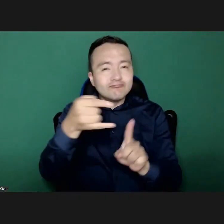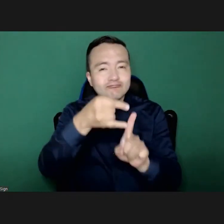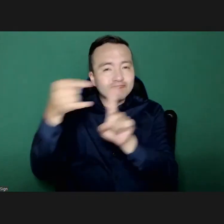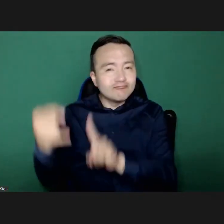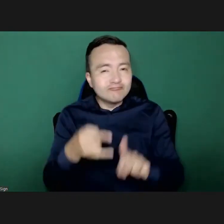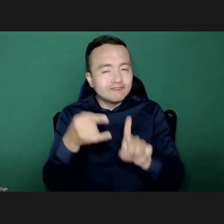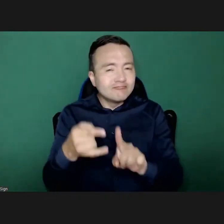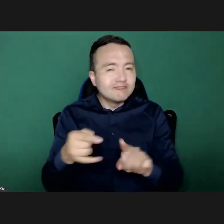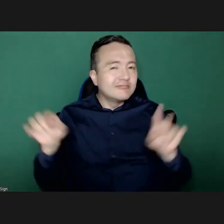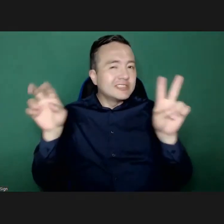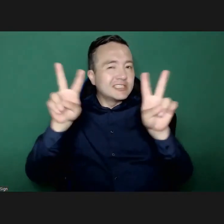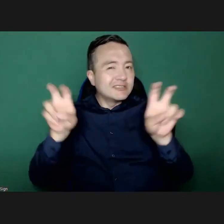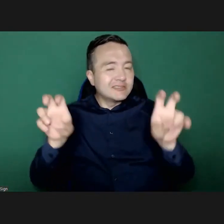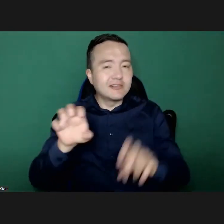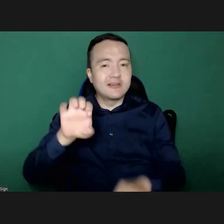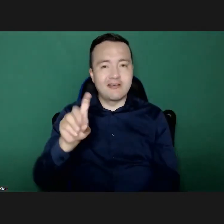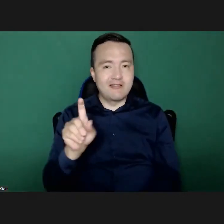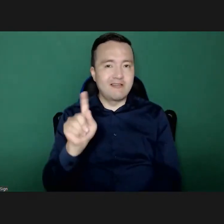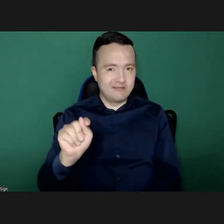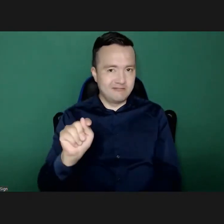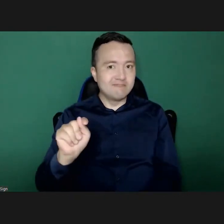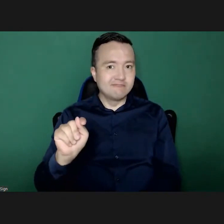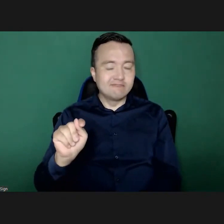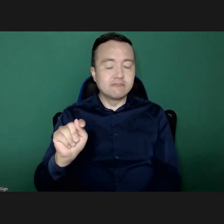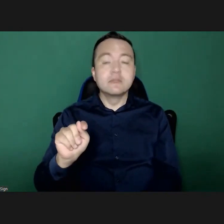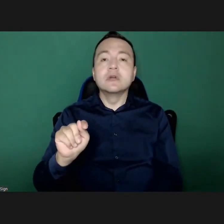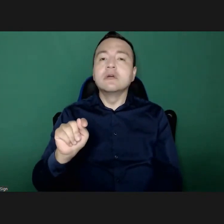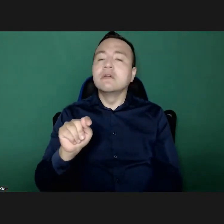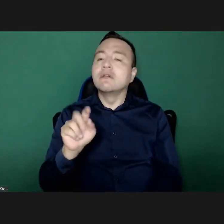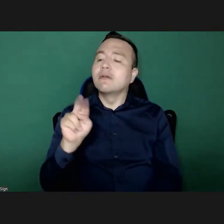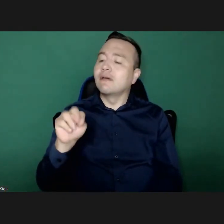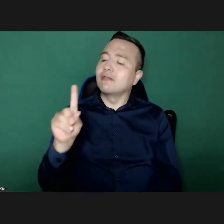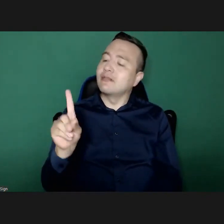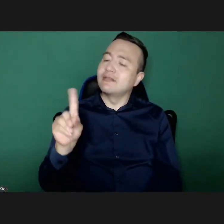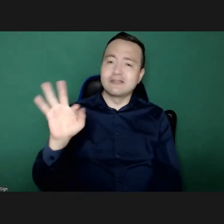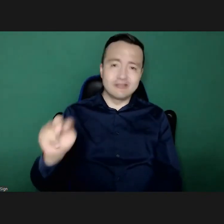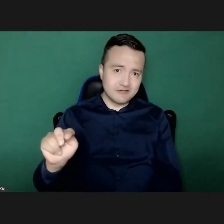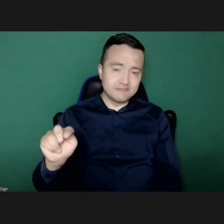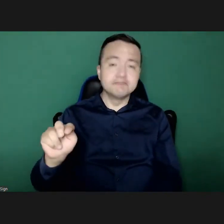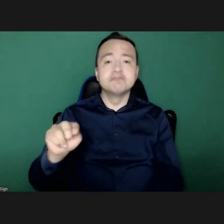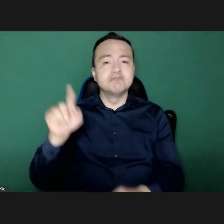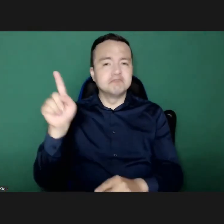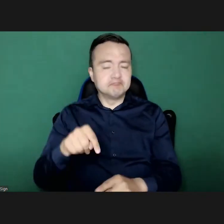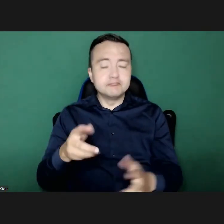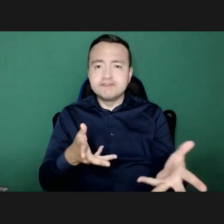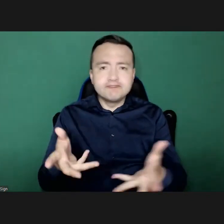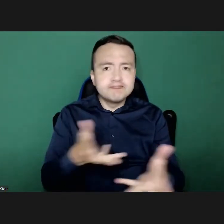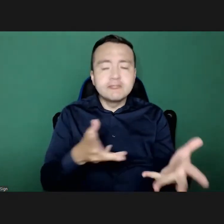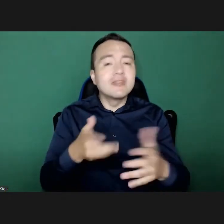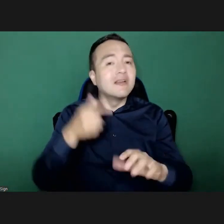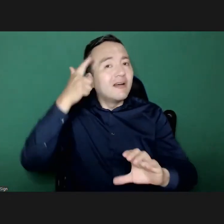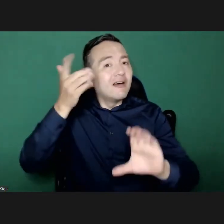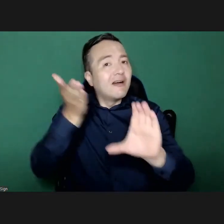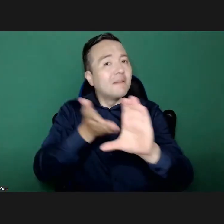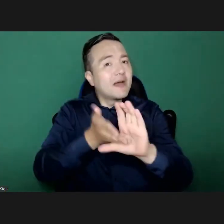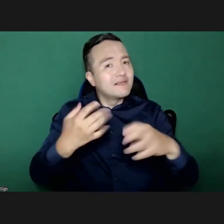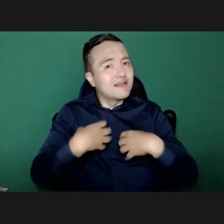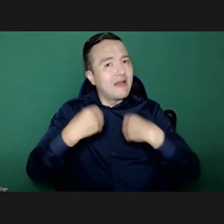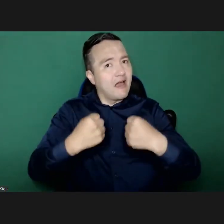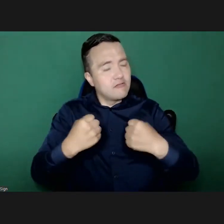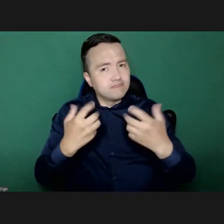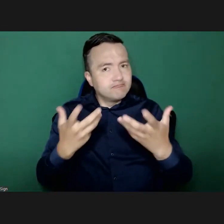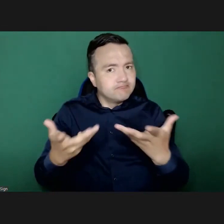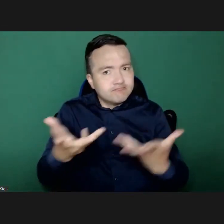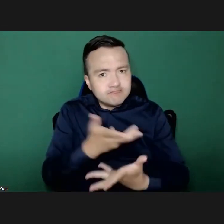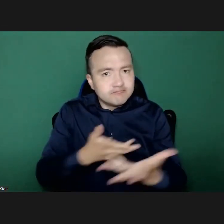y salud mental durante la era de la COVID-19. Mientras que estamos todos tratando de entender